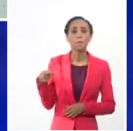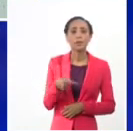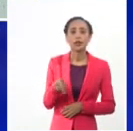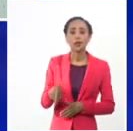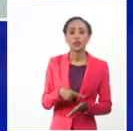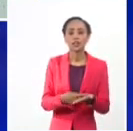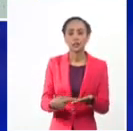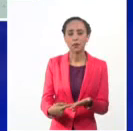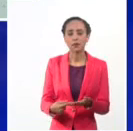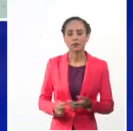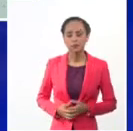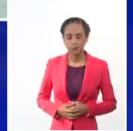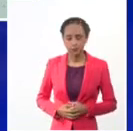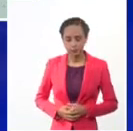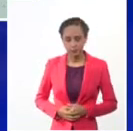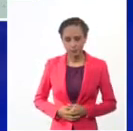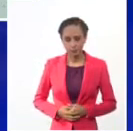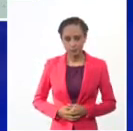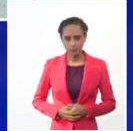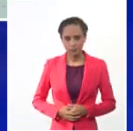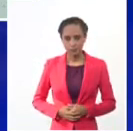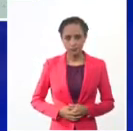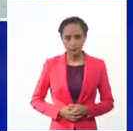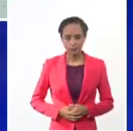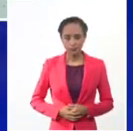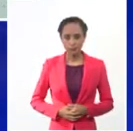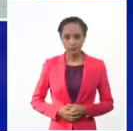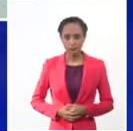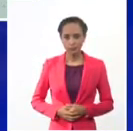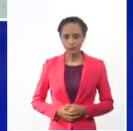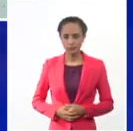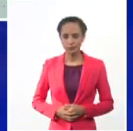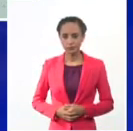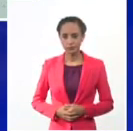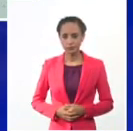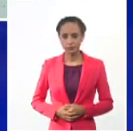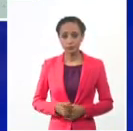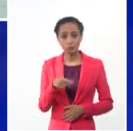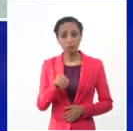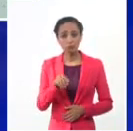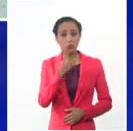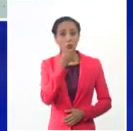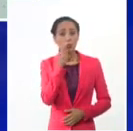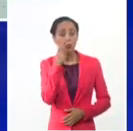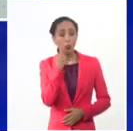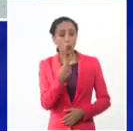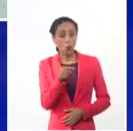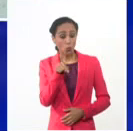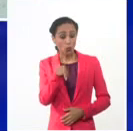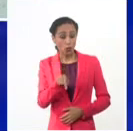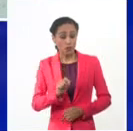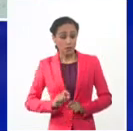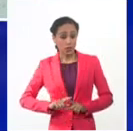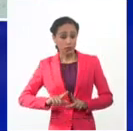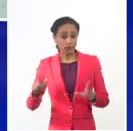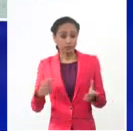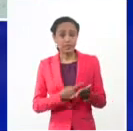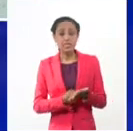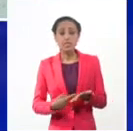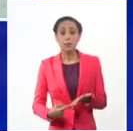es de la incidencia de casos importados, que como ustedes pueden ver ahí, en la semana